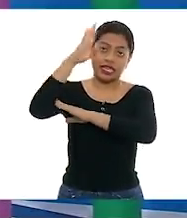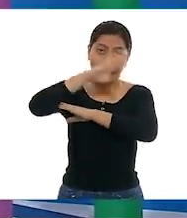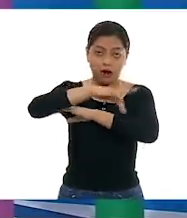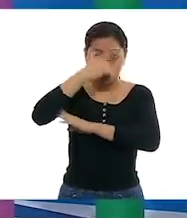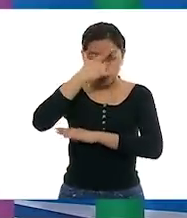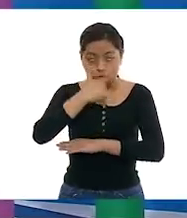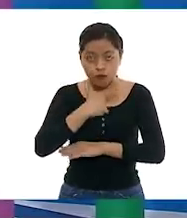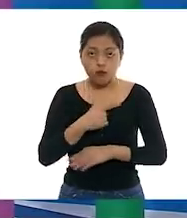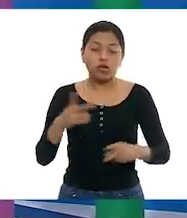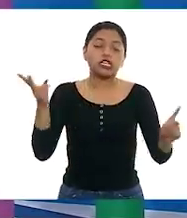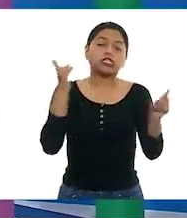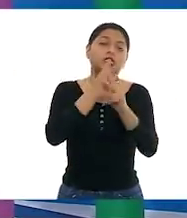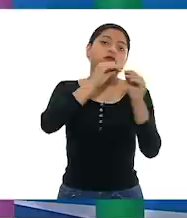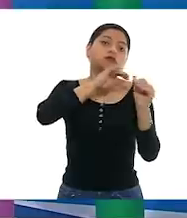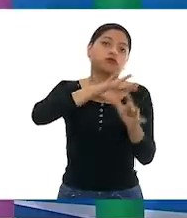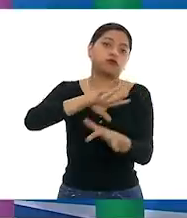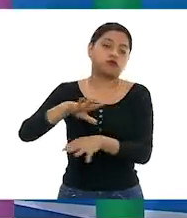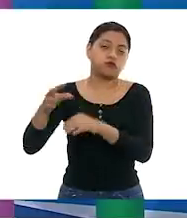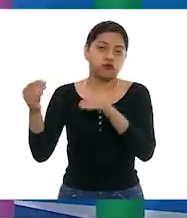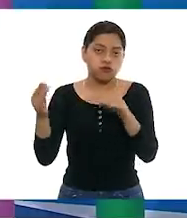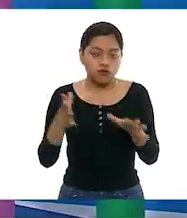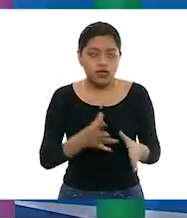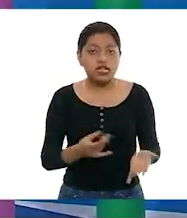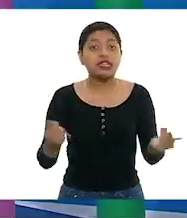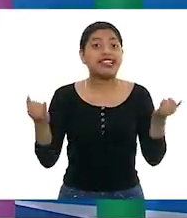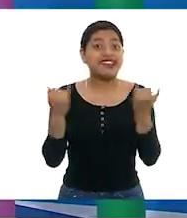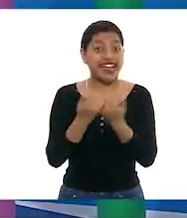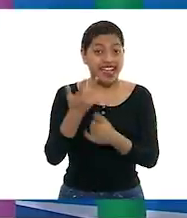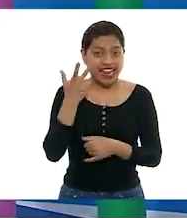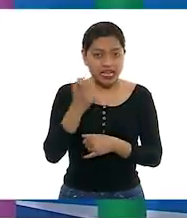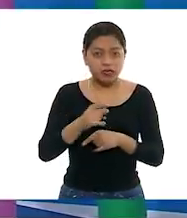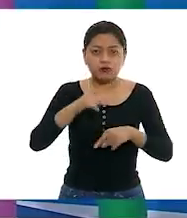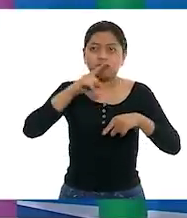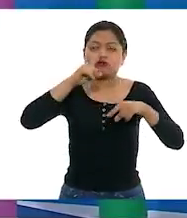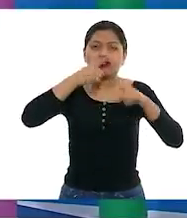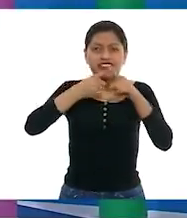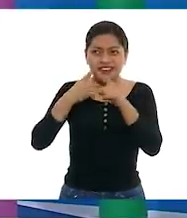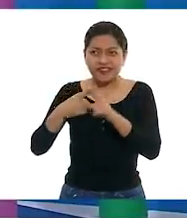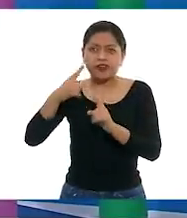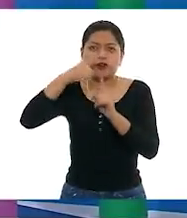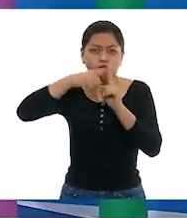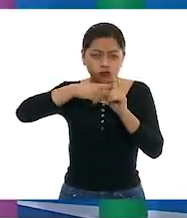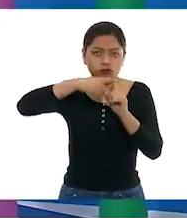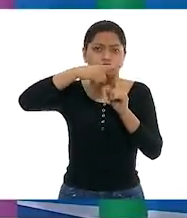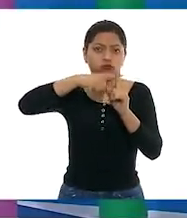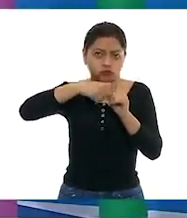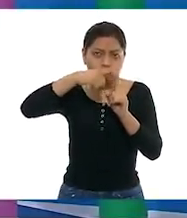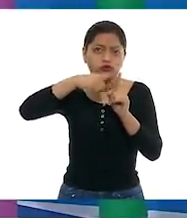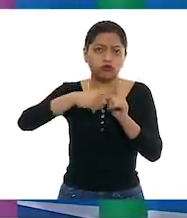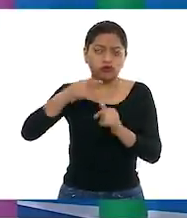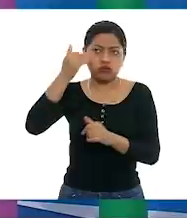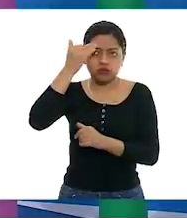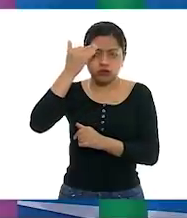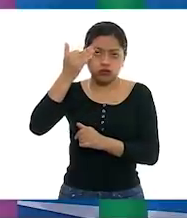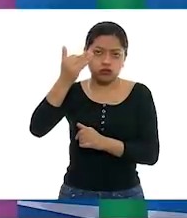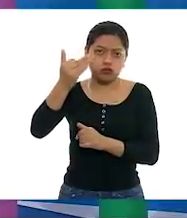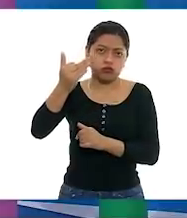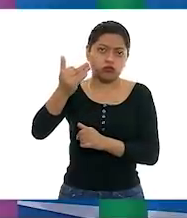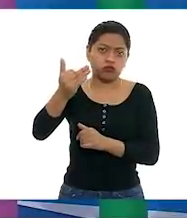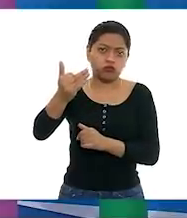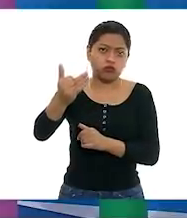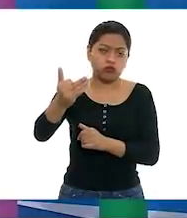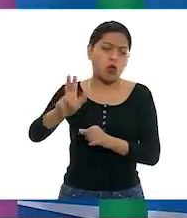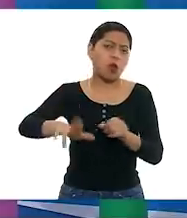corrientes marinas y los cambios estacionales. Percibimos las variaciones de temperatura a lo largo del día o del año, casi de